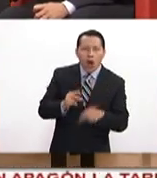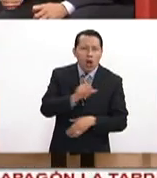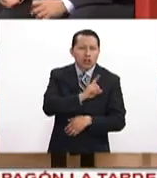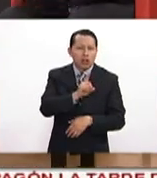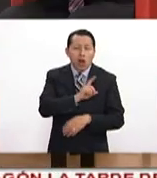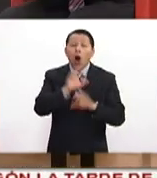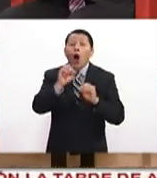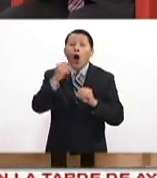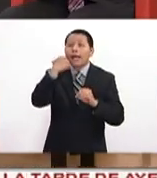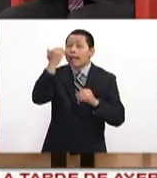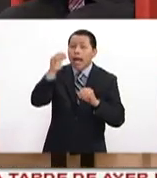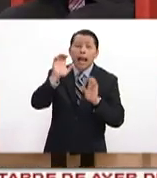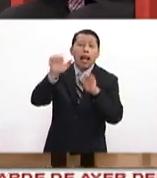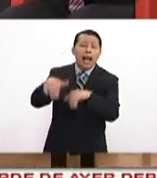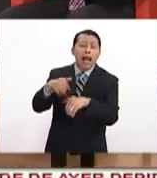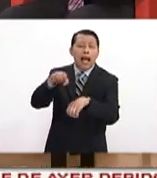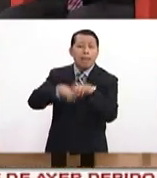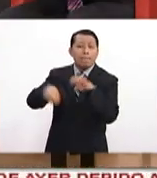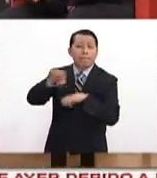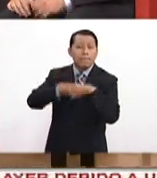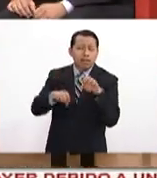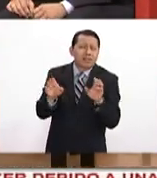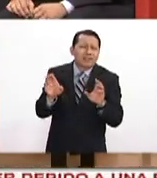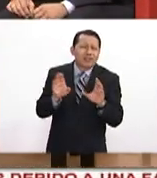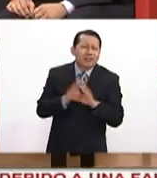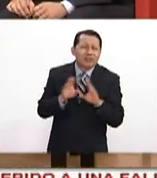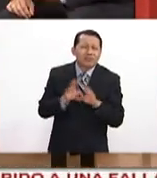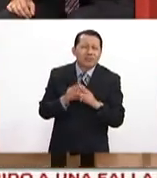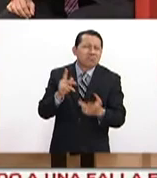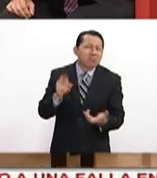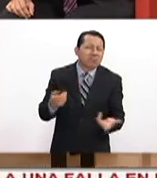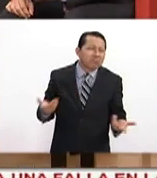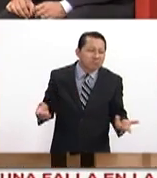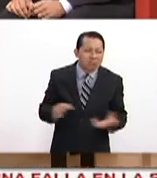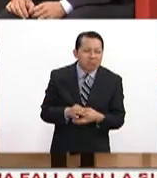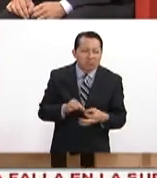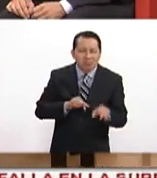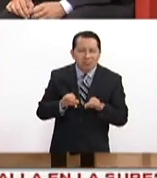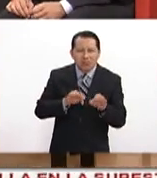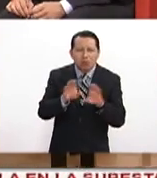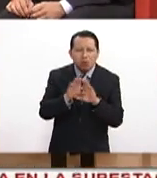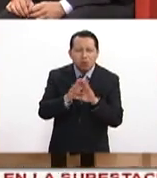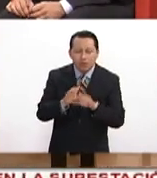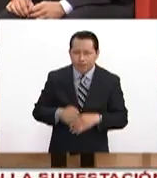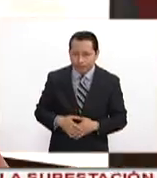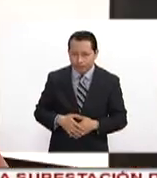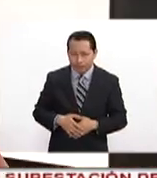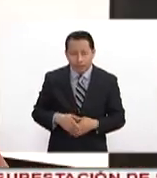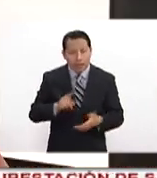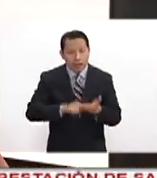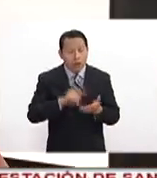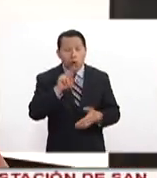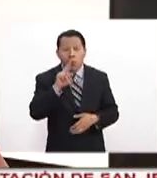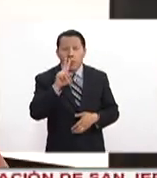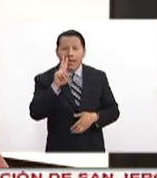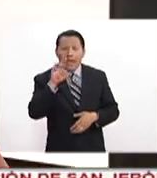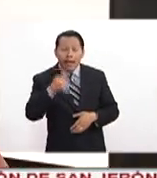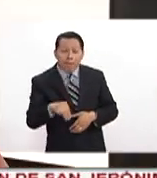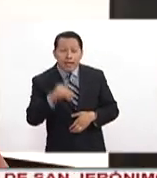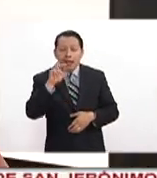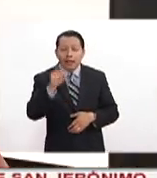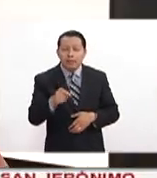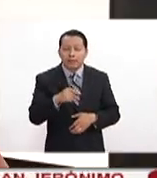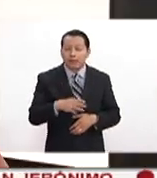buscan trabajar? ¿Cómo se construye este ámbito laboral? Dentro de la Universidad del Valle de México, uno de los